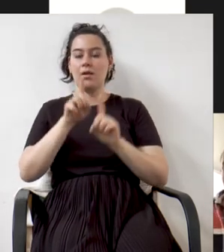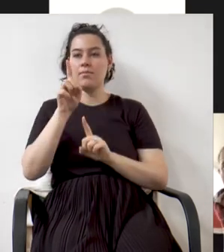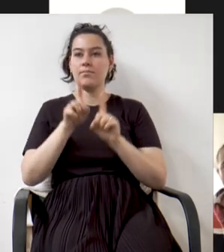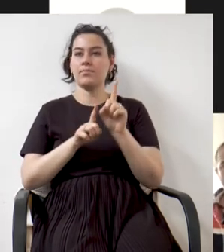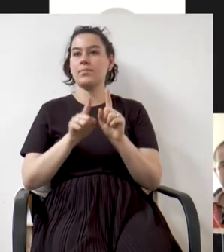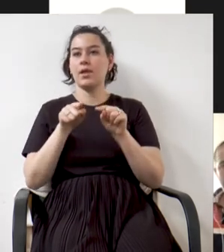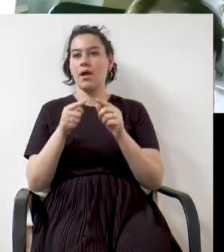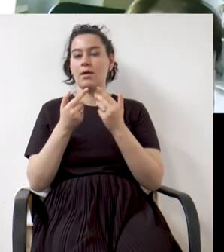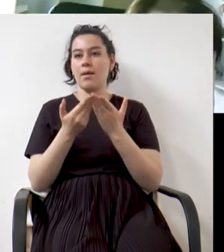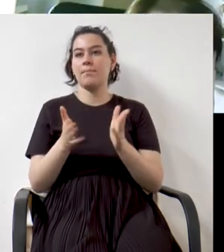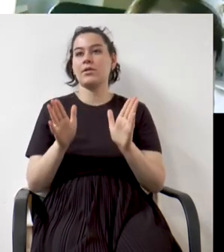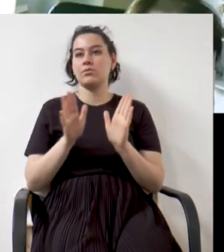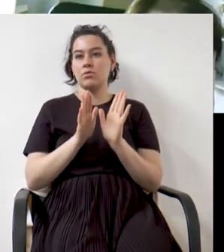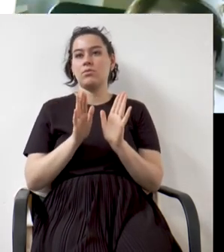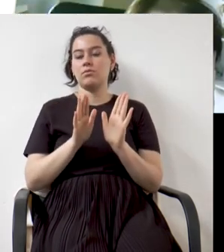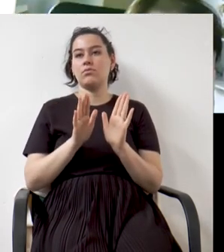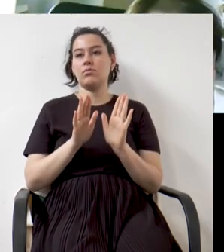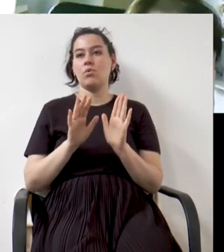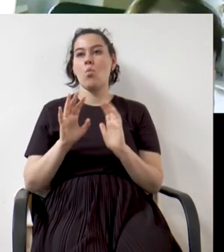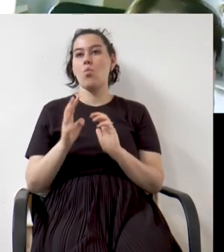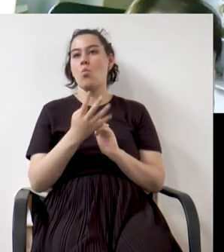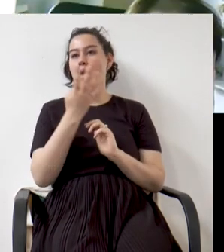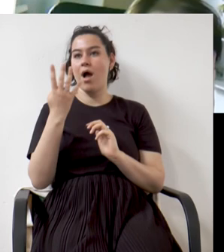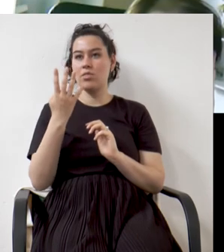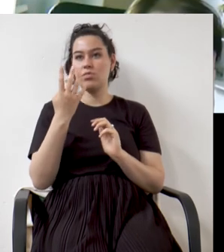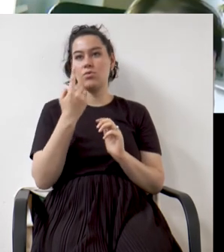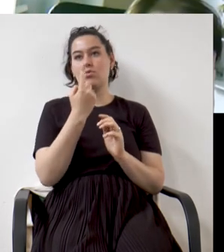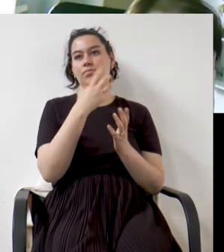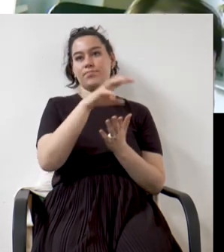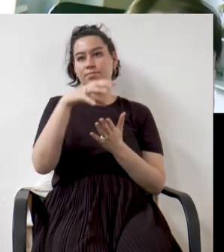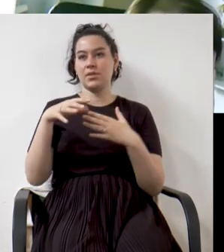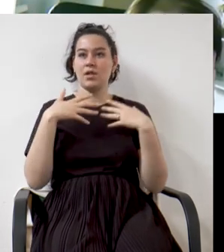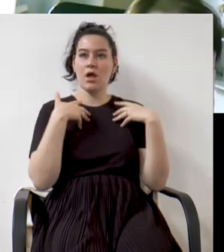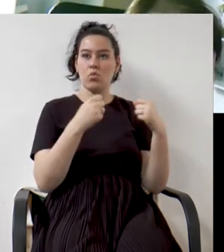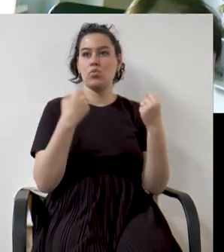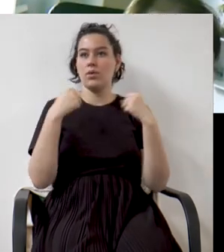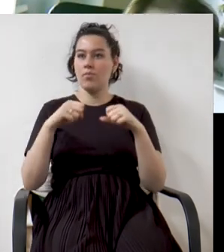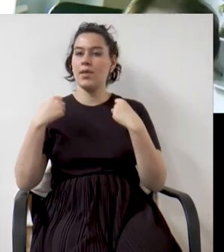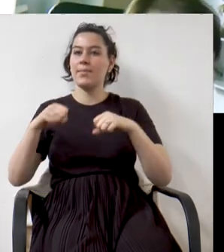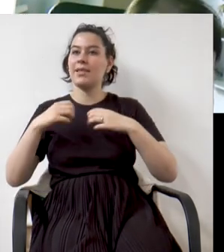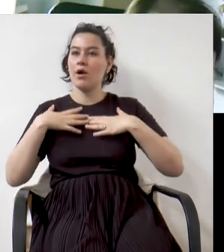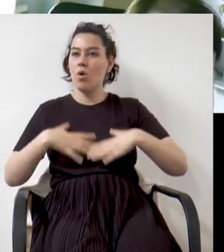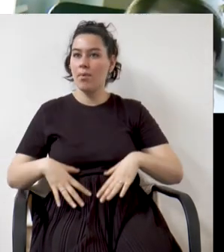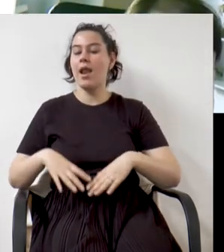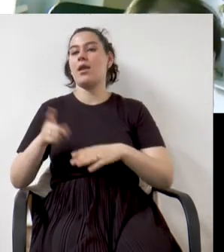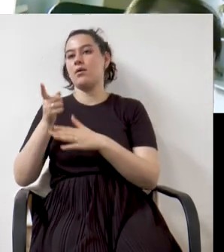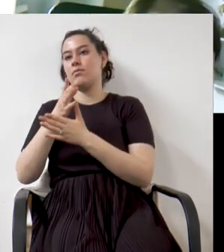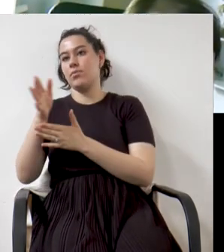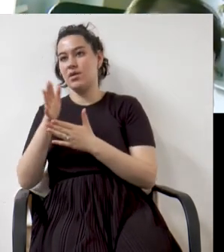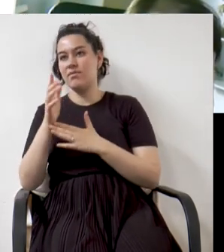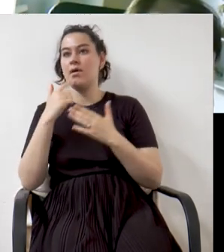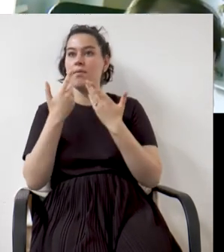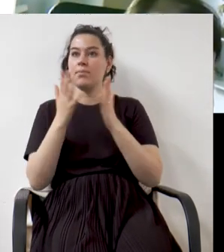y a partir de la erradicación de 4 extranjeros, uno por departamento, salud, deporte, prácticas corporales y tiempo libre, se acercaron